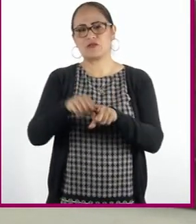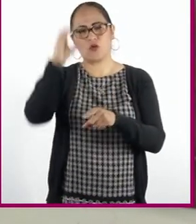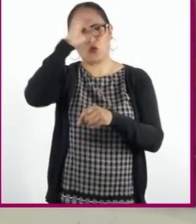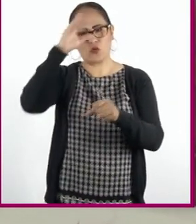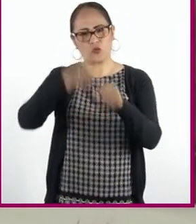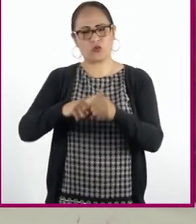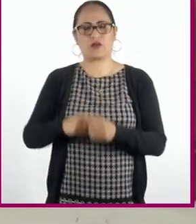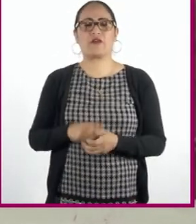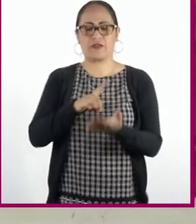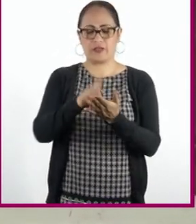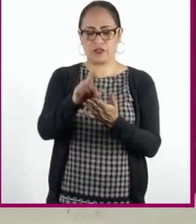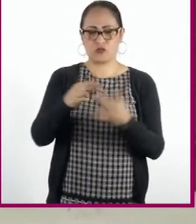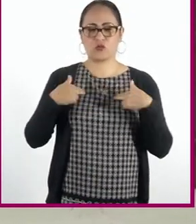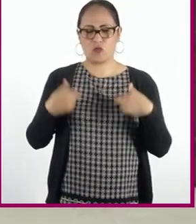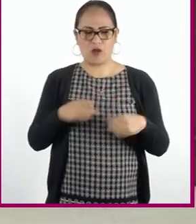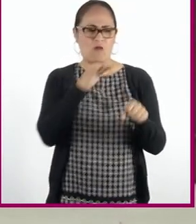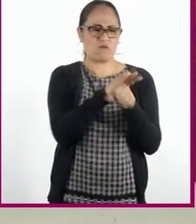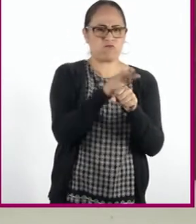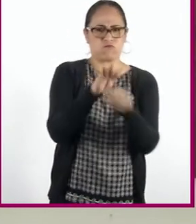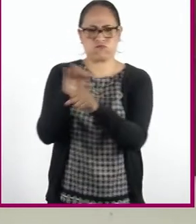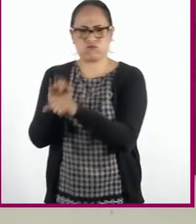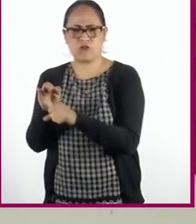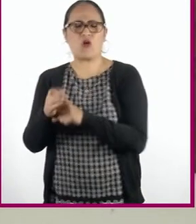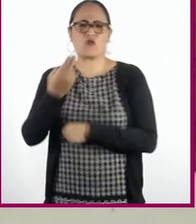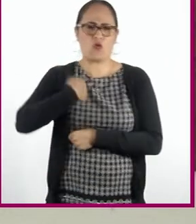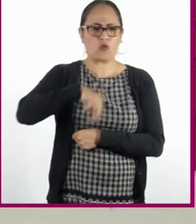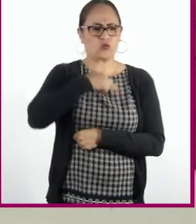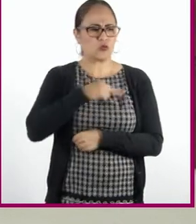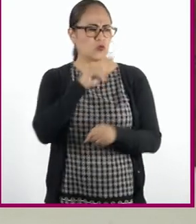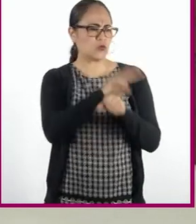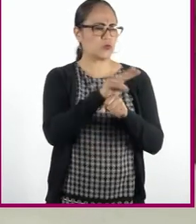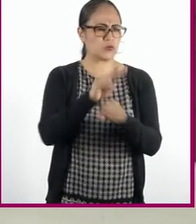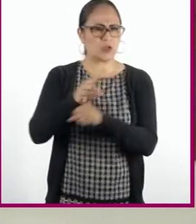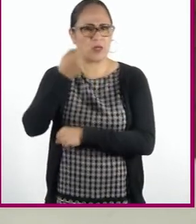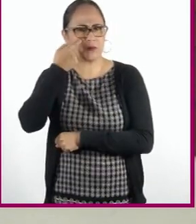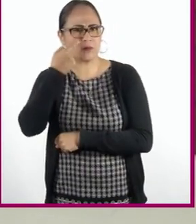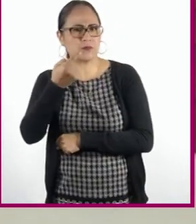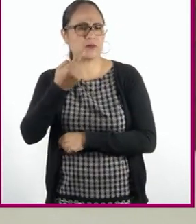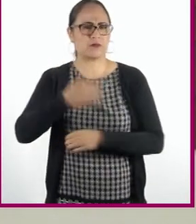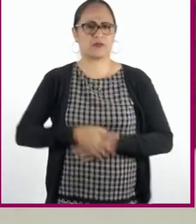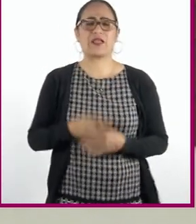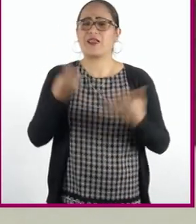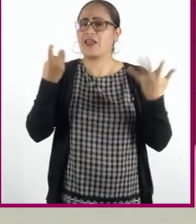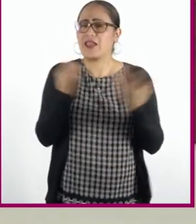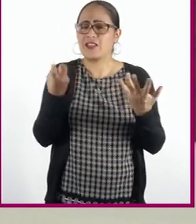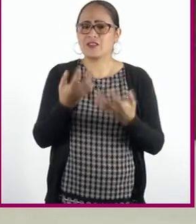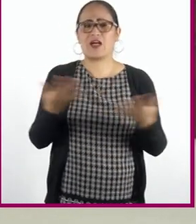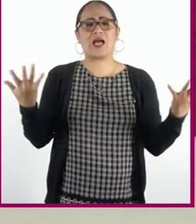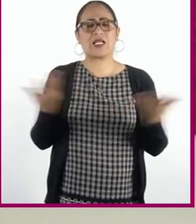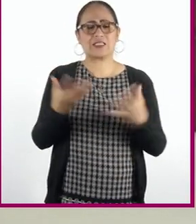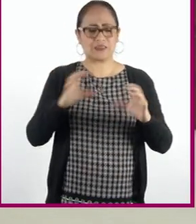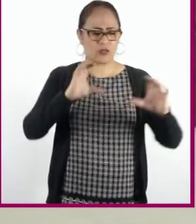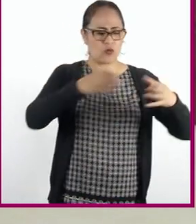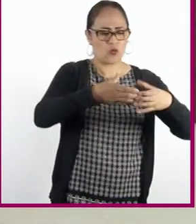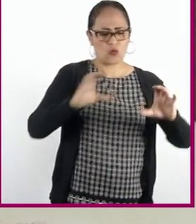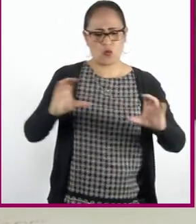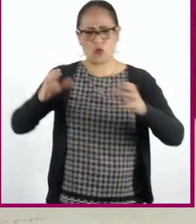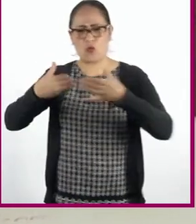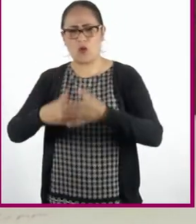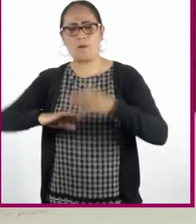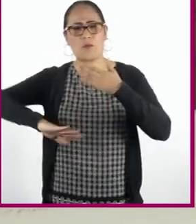los derechos humanos nos convierte en protagonistas y vigilantes de los mismos. Es una acción colectiva y un compromiso